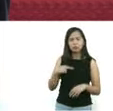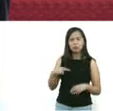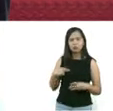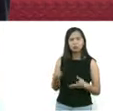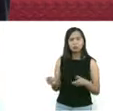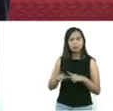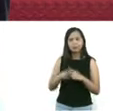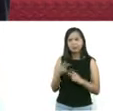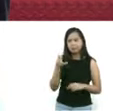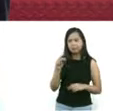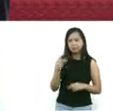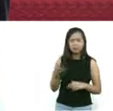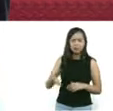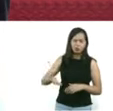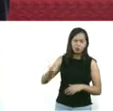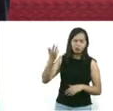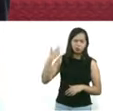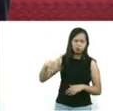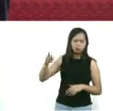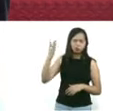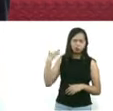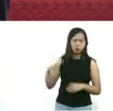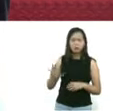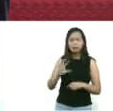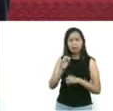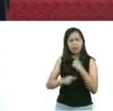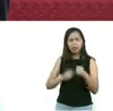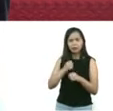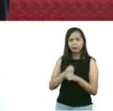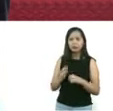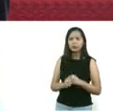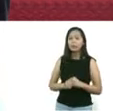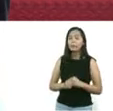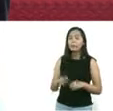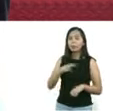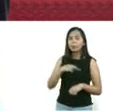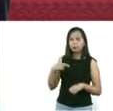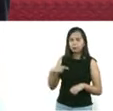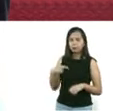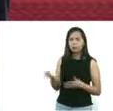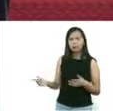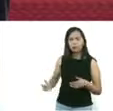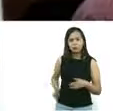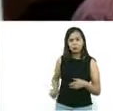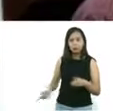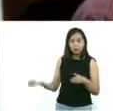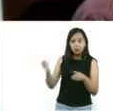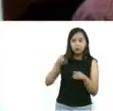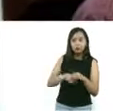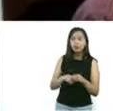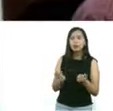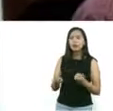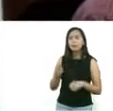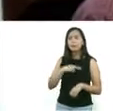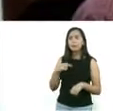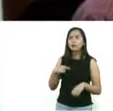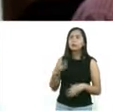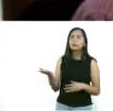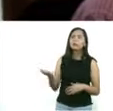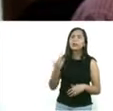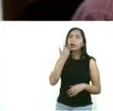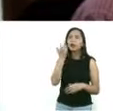desarrollado, sino ya tiene décadas. Desde que llegamos al gobierno, pues hemos buscado